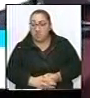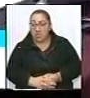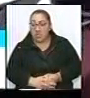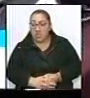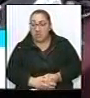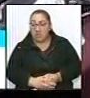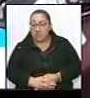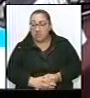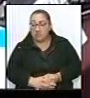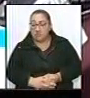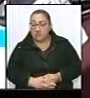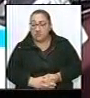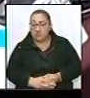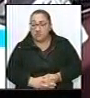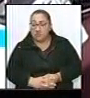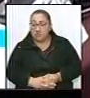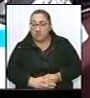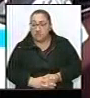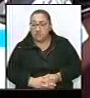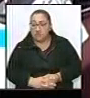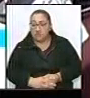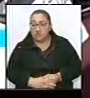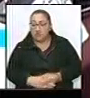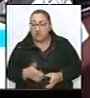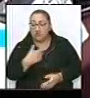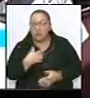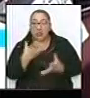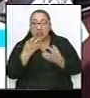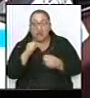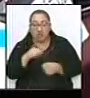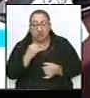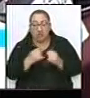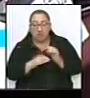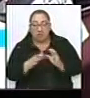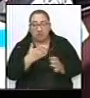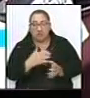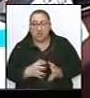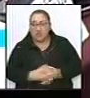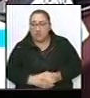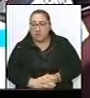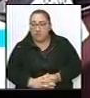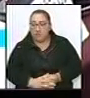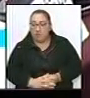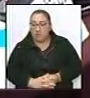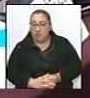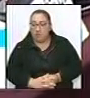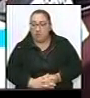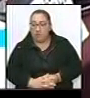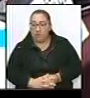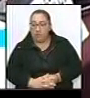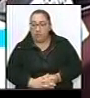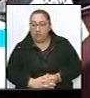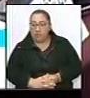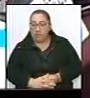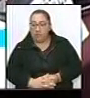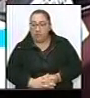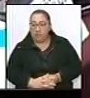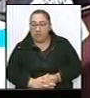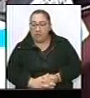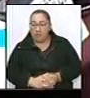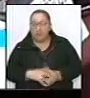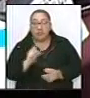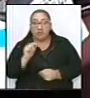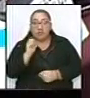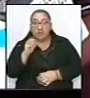queremos, lo que yo quisiera aquí, para terminar, presidente, un poco... decir